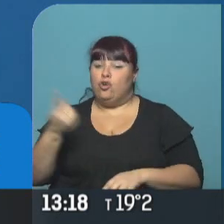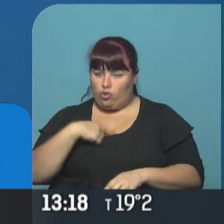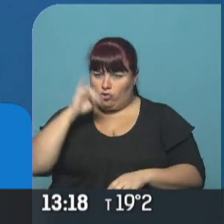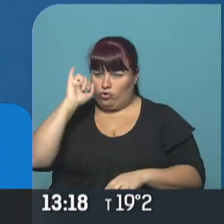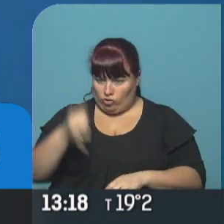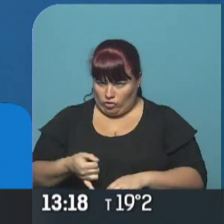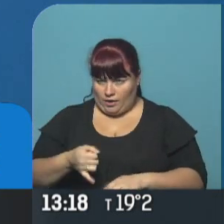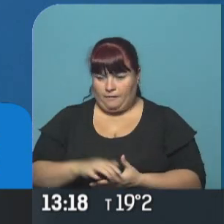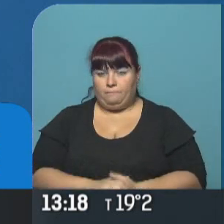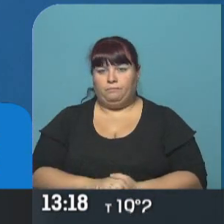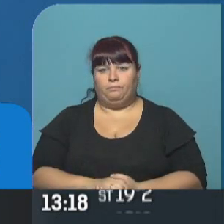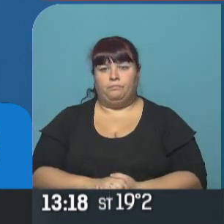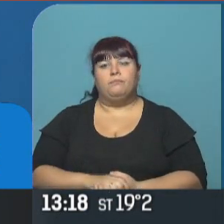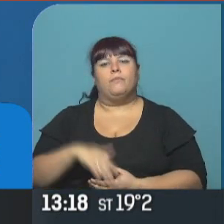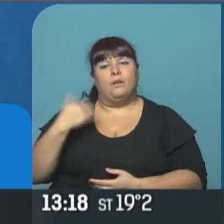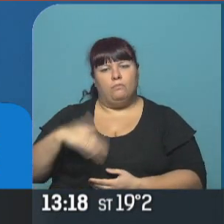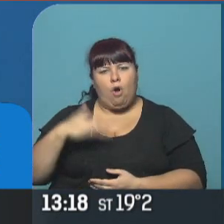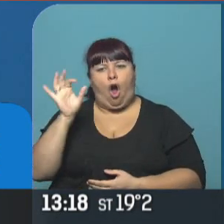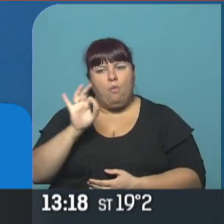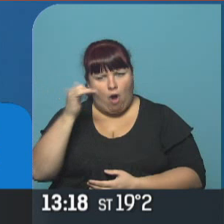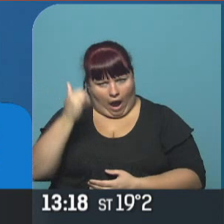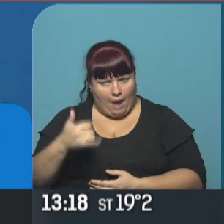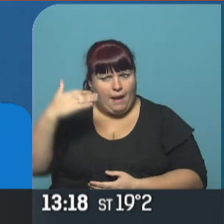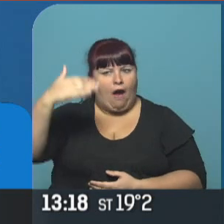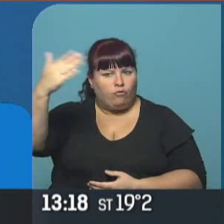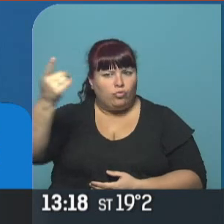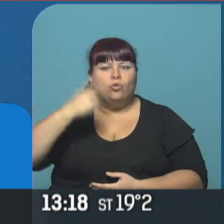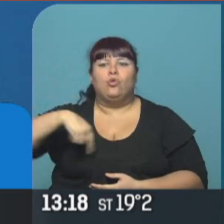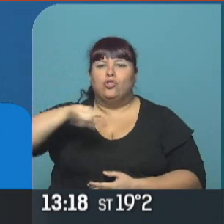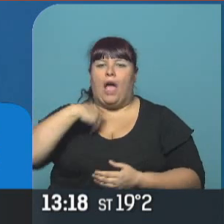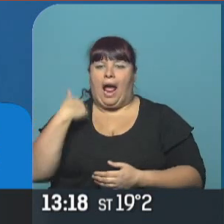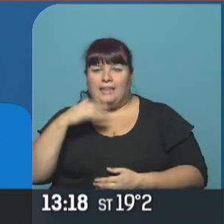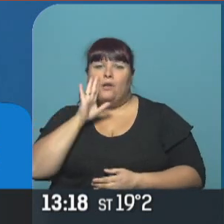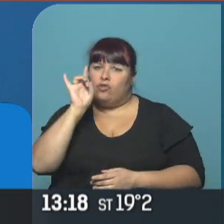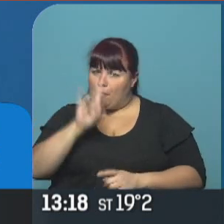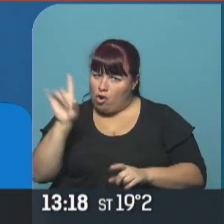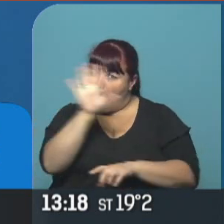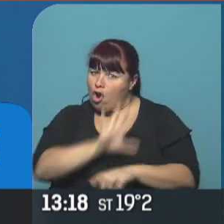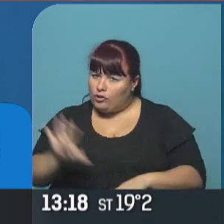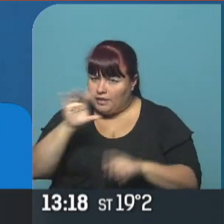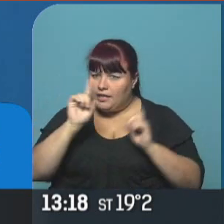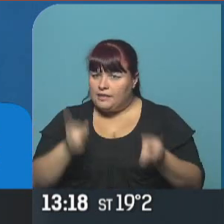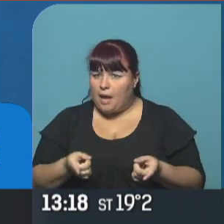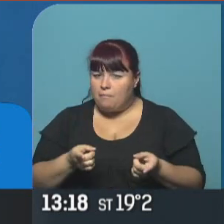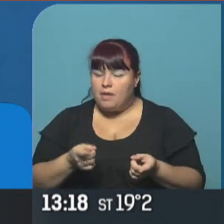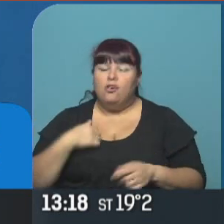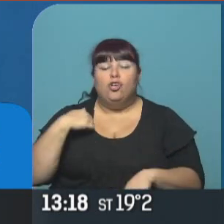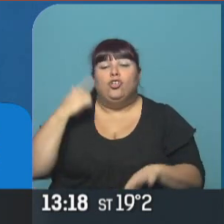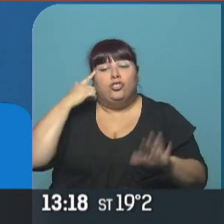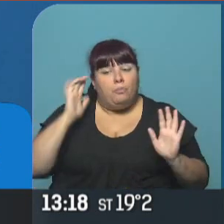sí tenemos muchísimas oportunidades a futuro, no solo entre nuestros países, sino también en el continente. Y